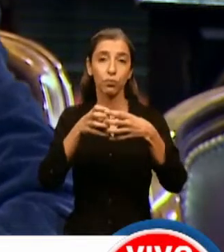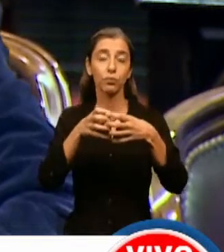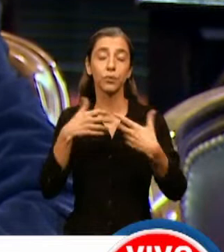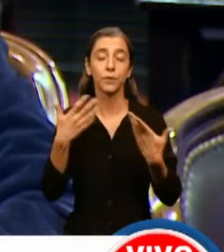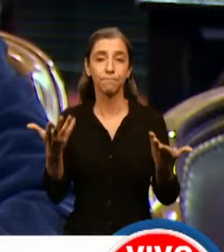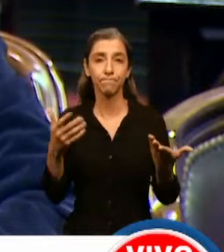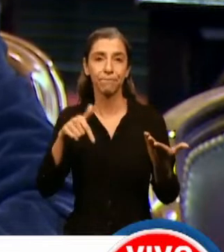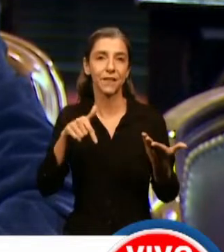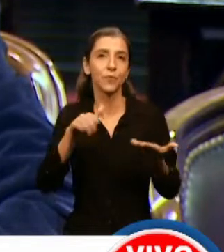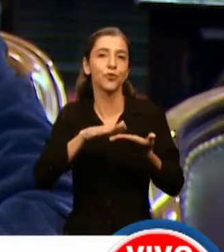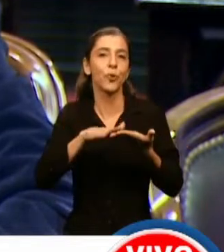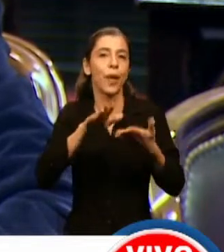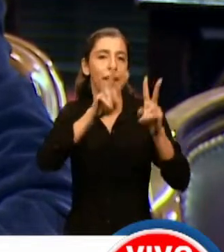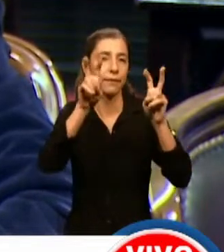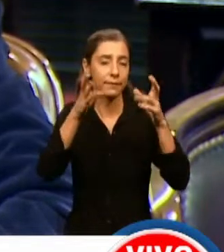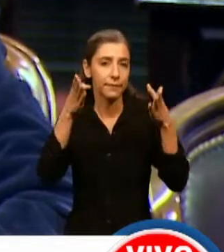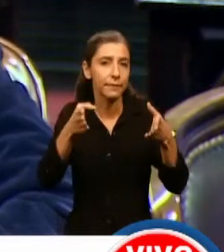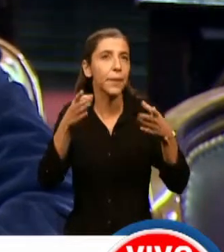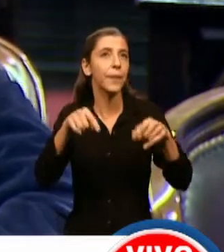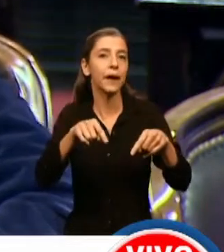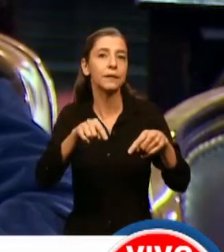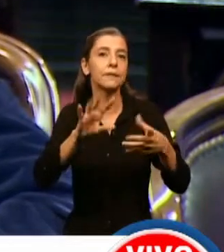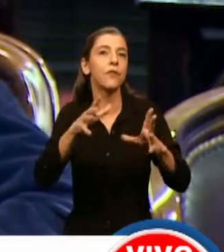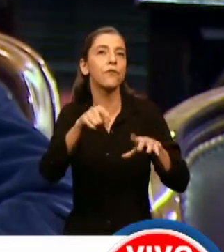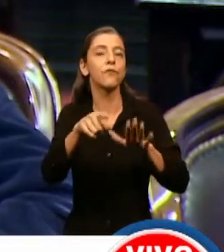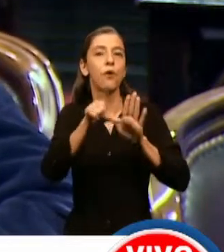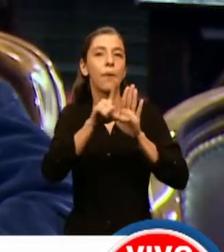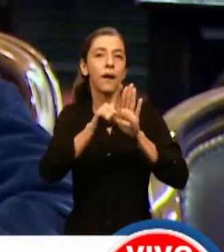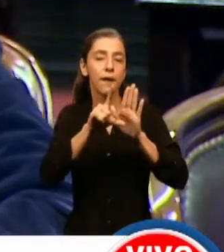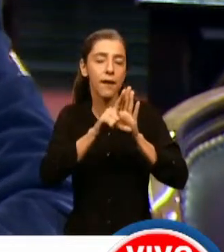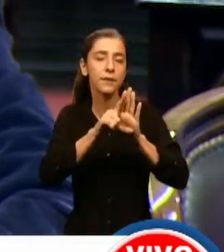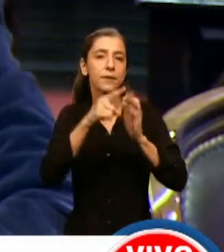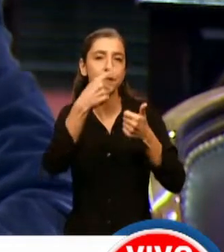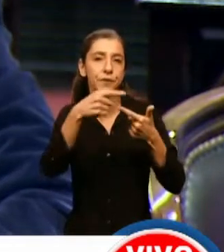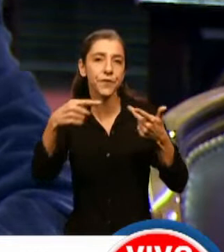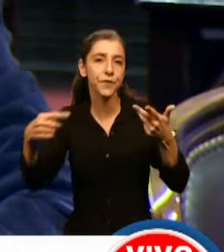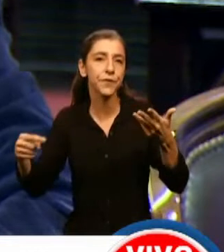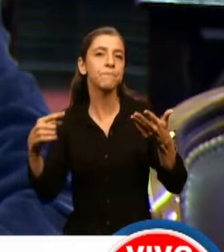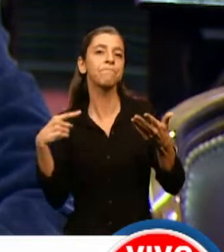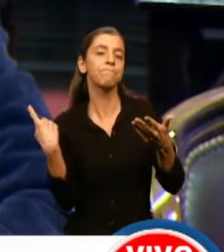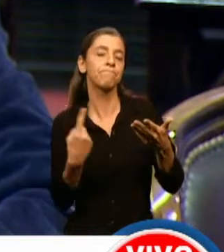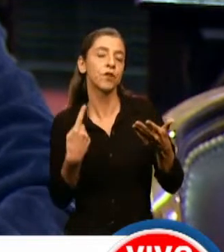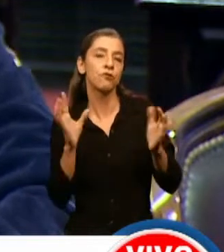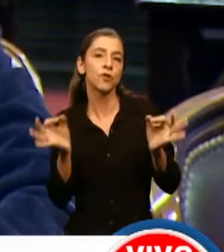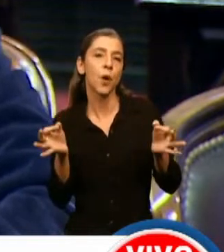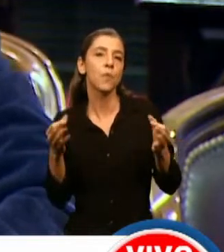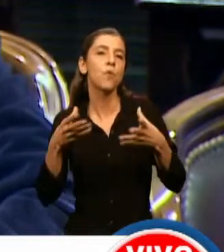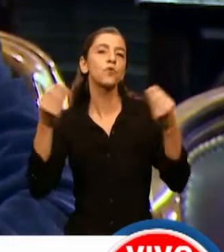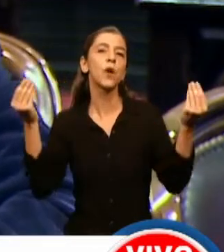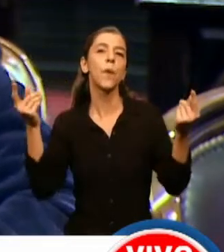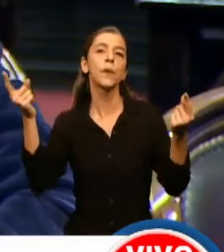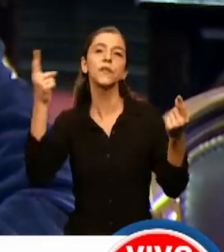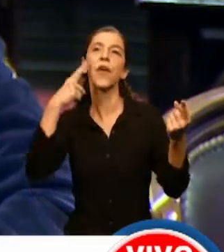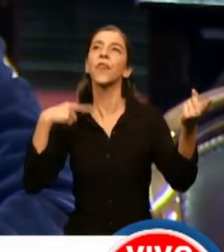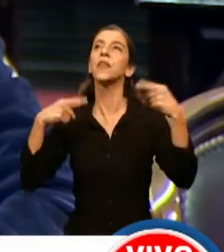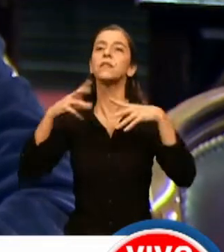este tipo de leyes, se nos dice que esta no es la oportunidad,